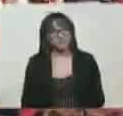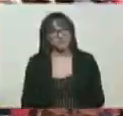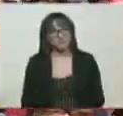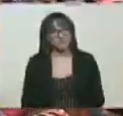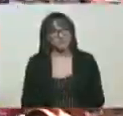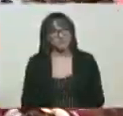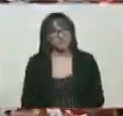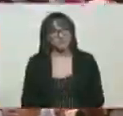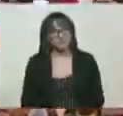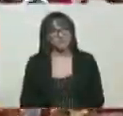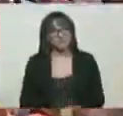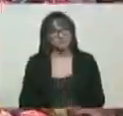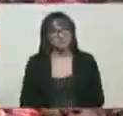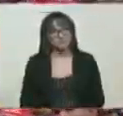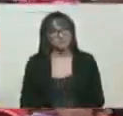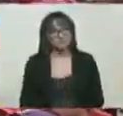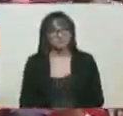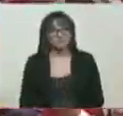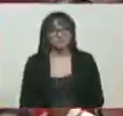siempre.